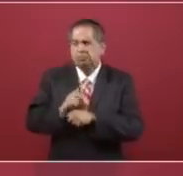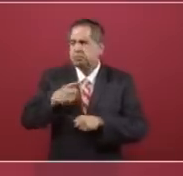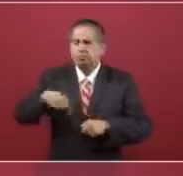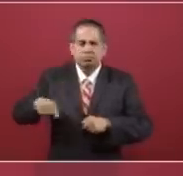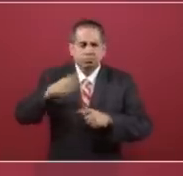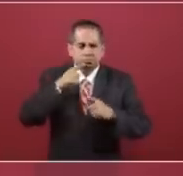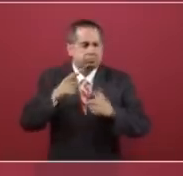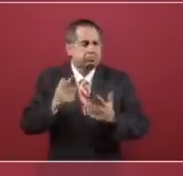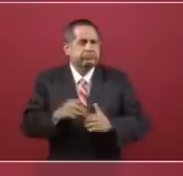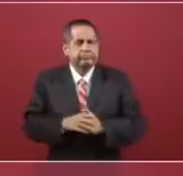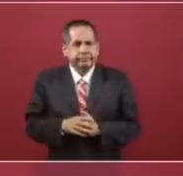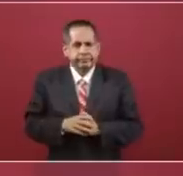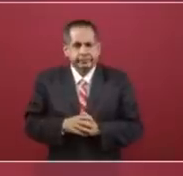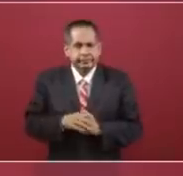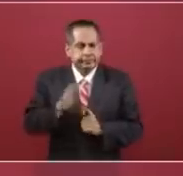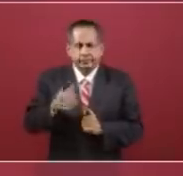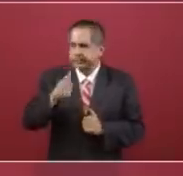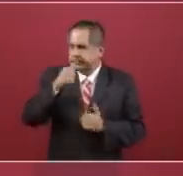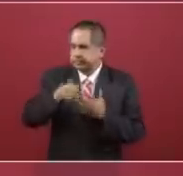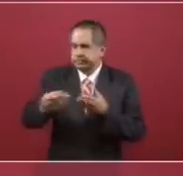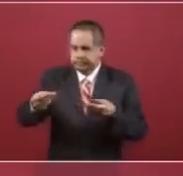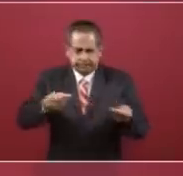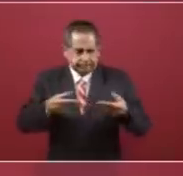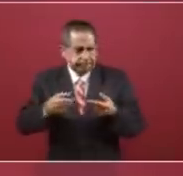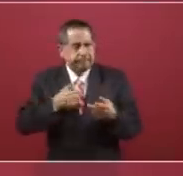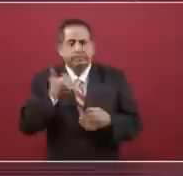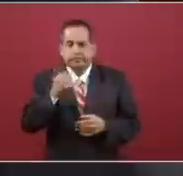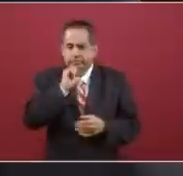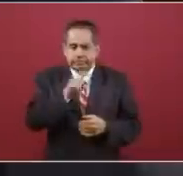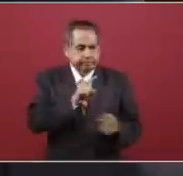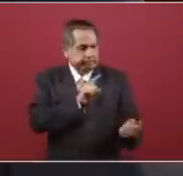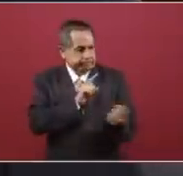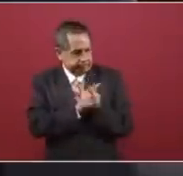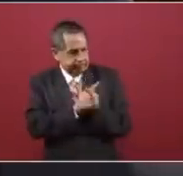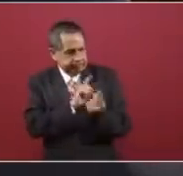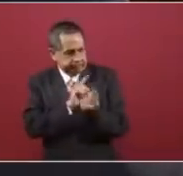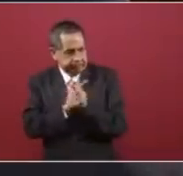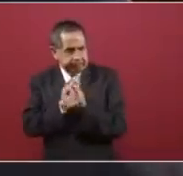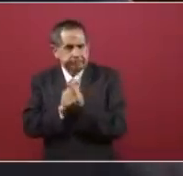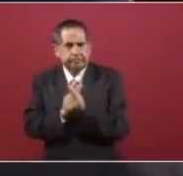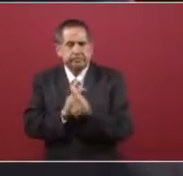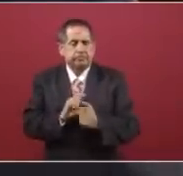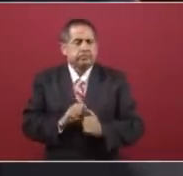eh, he recibido a, eh,